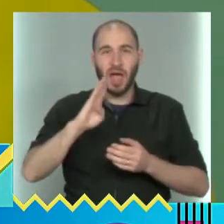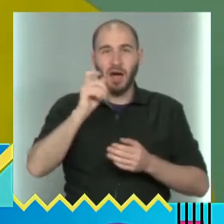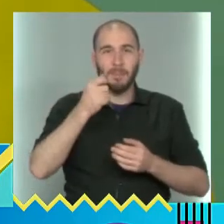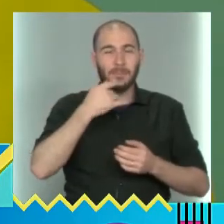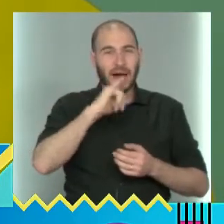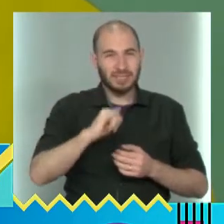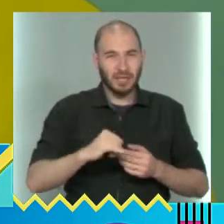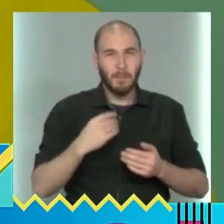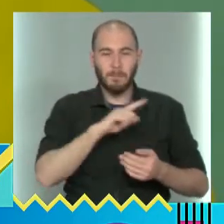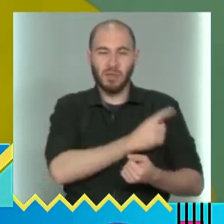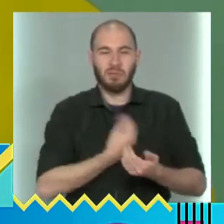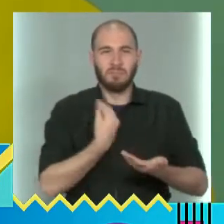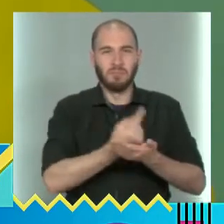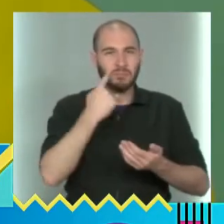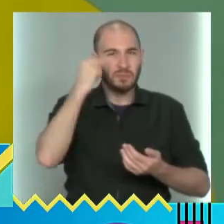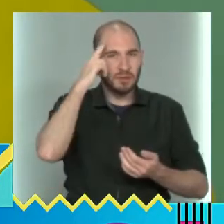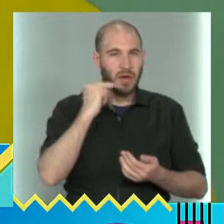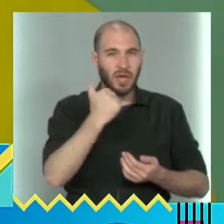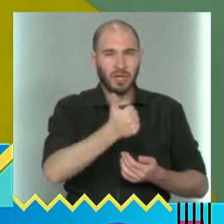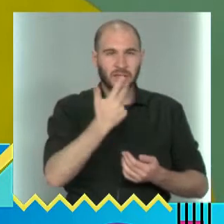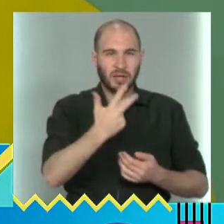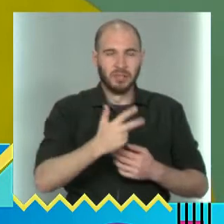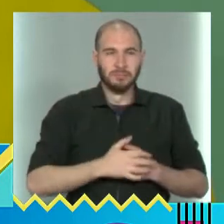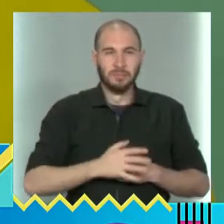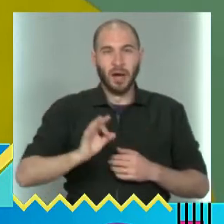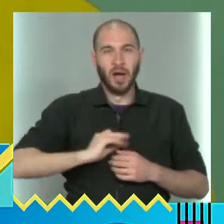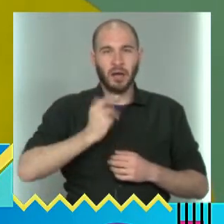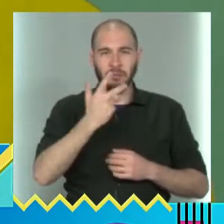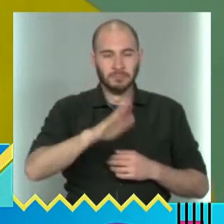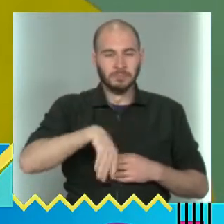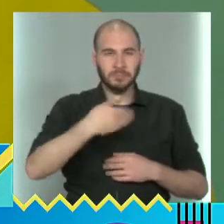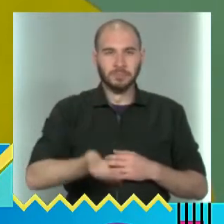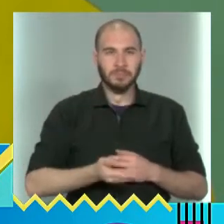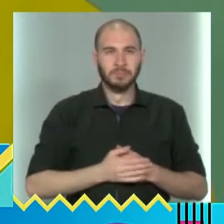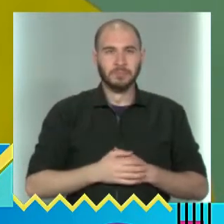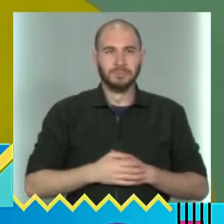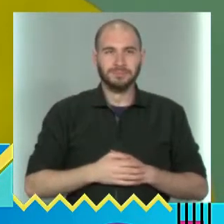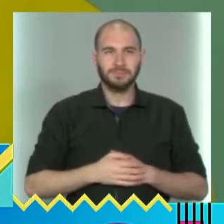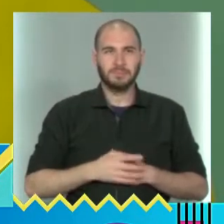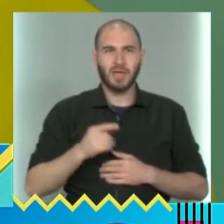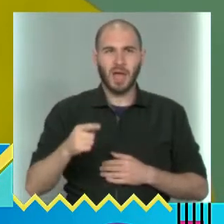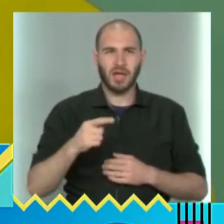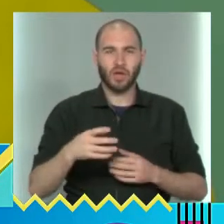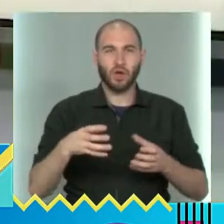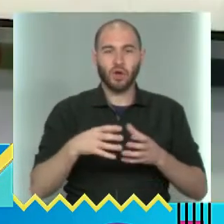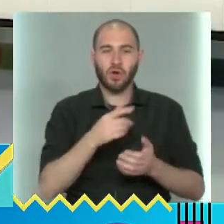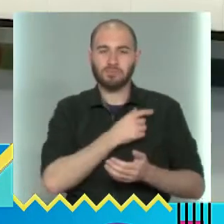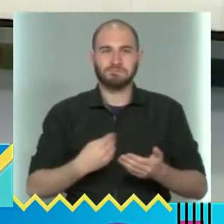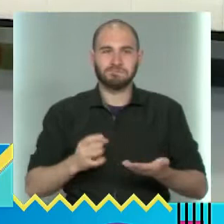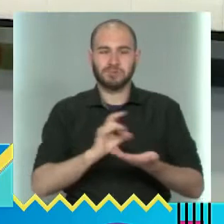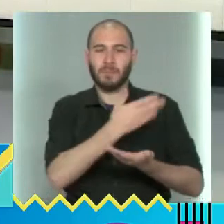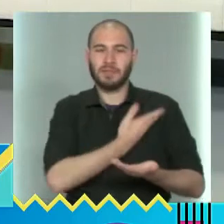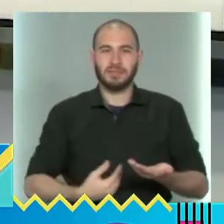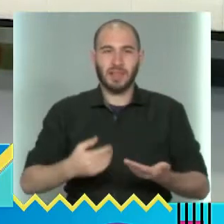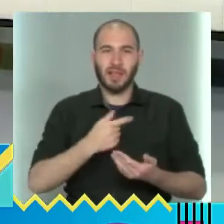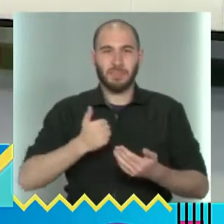el poder en 1963, 3 años después se produce un golpe interno, un golpe de